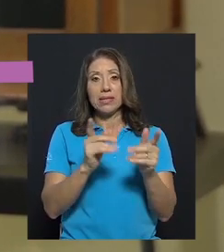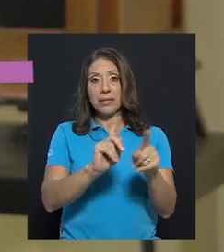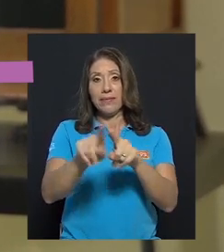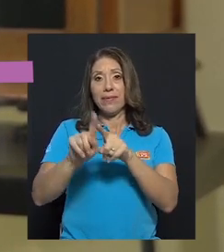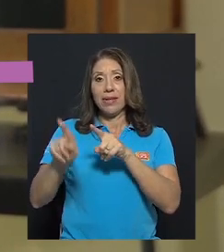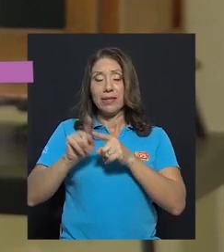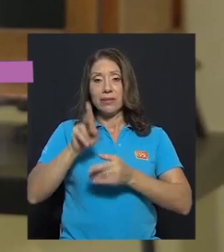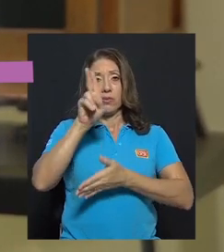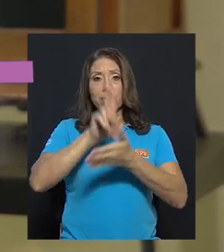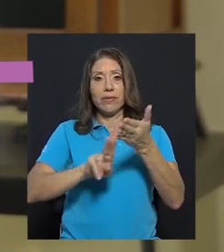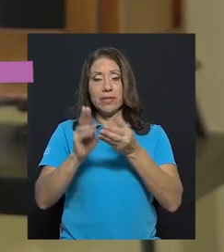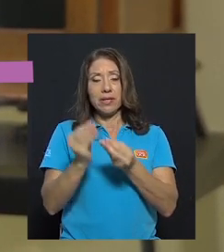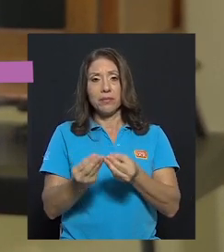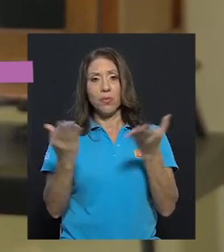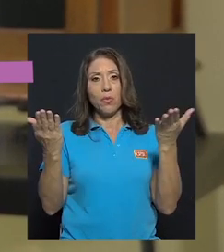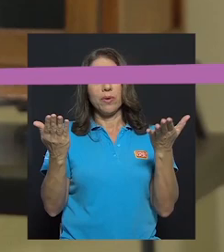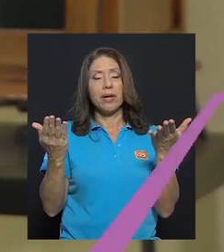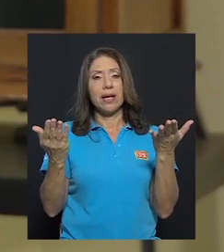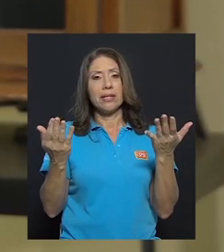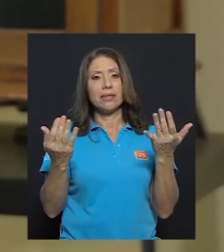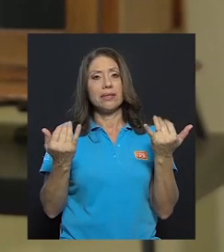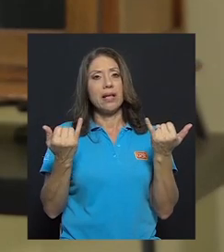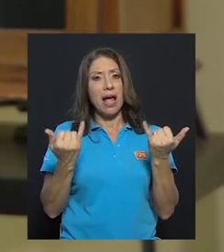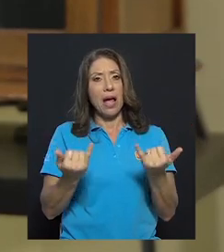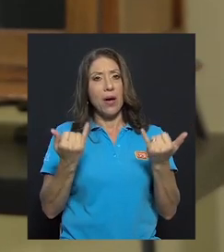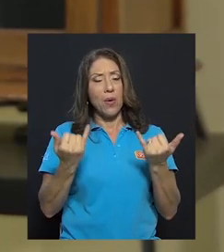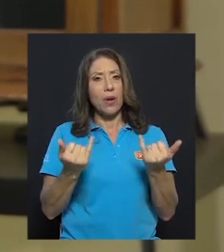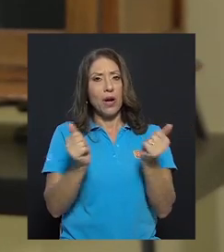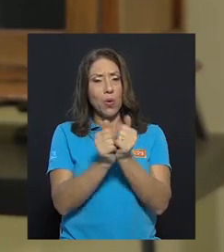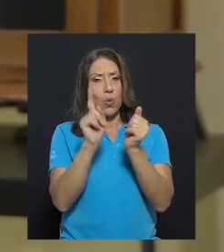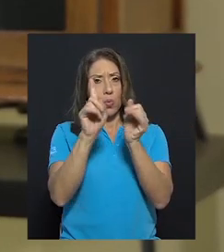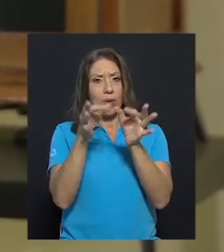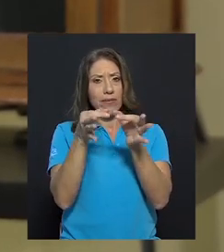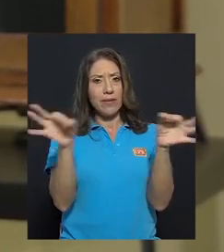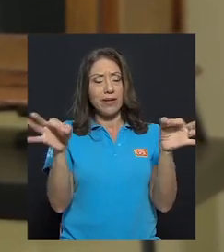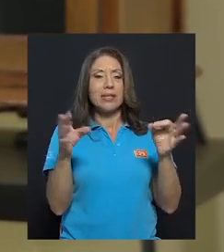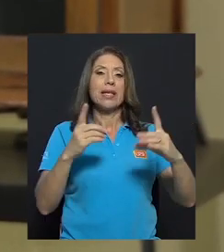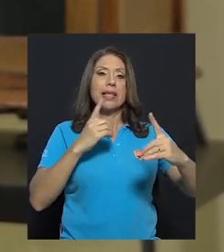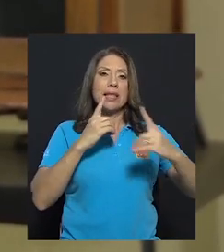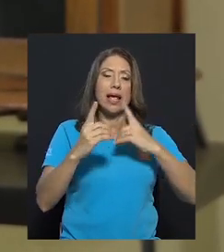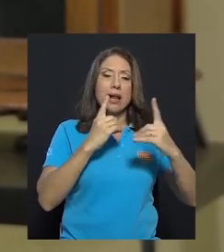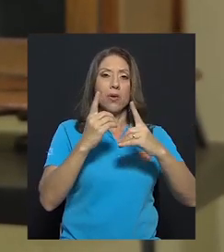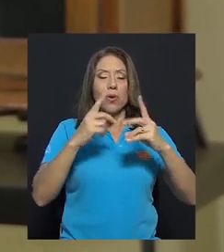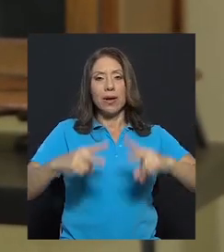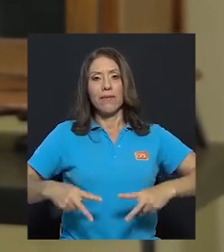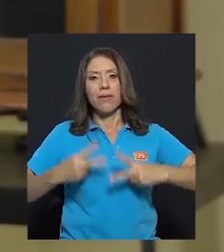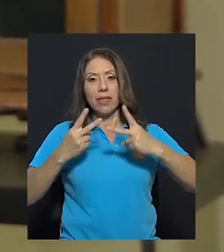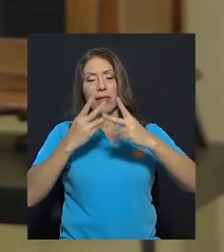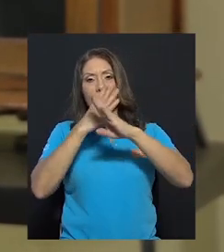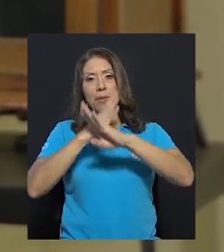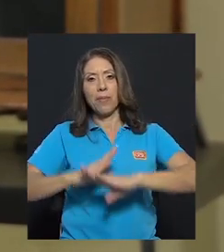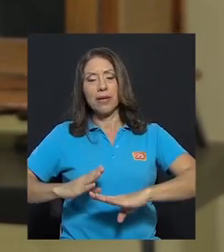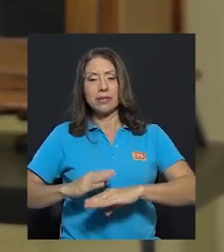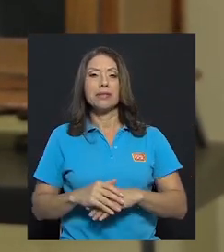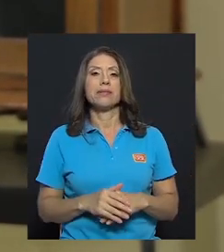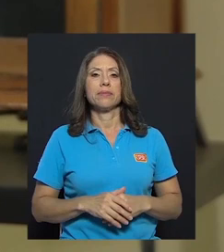en las universidades estatales abordando el lema del diálogo, la vida y la paz.